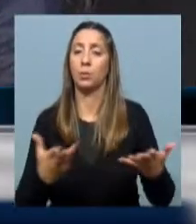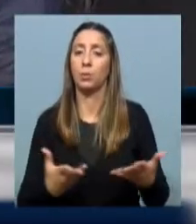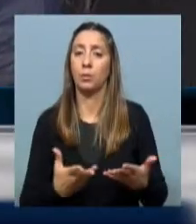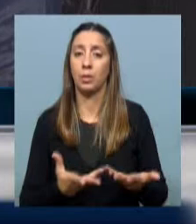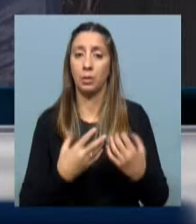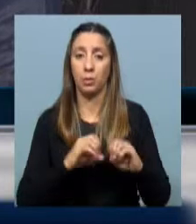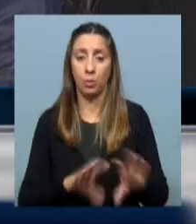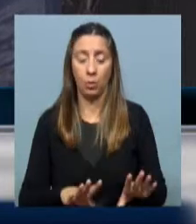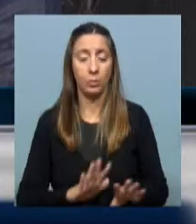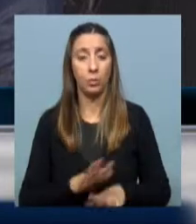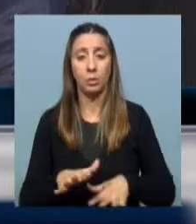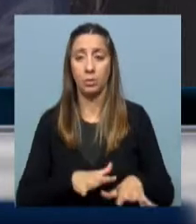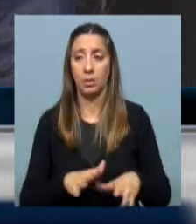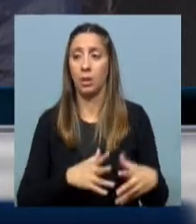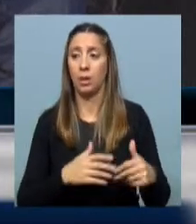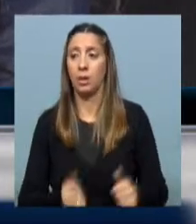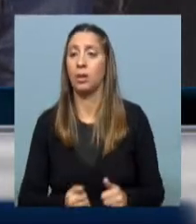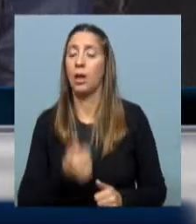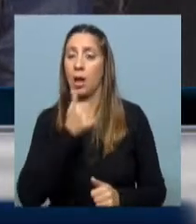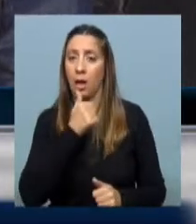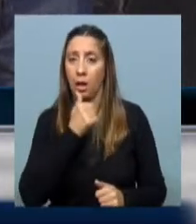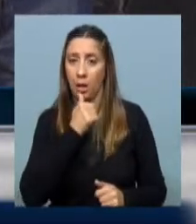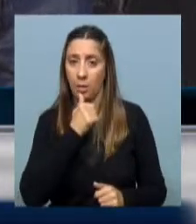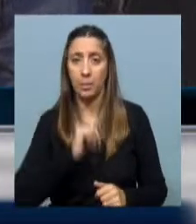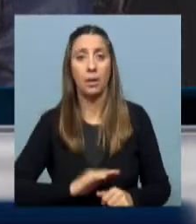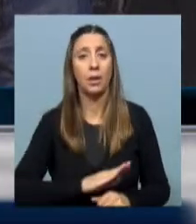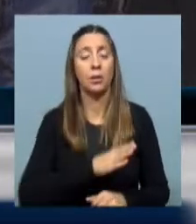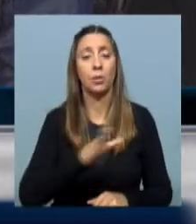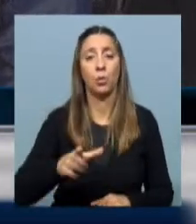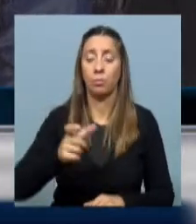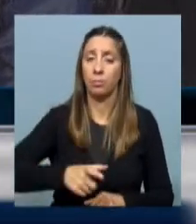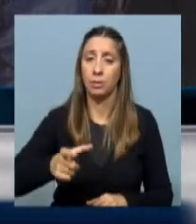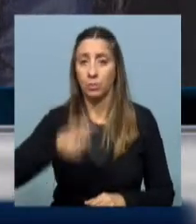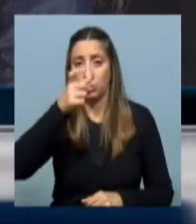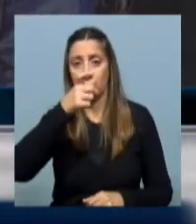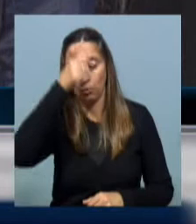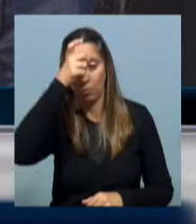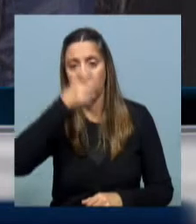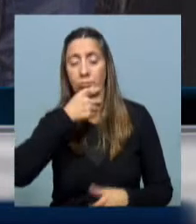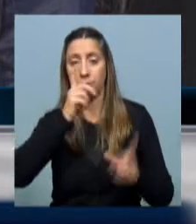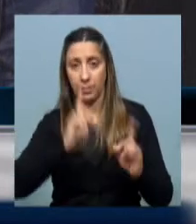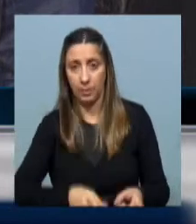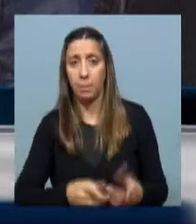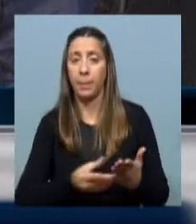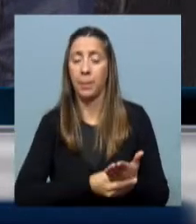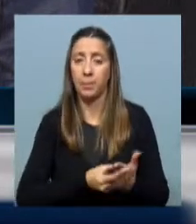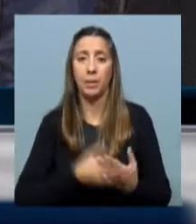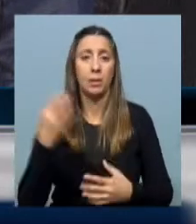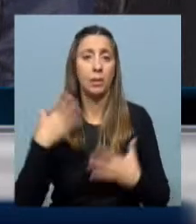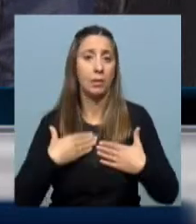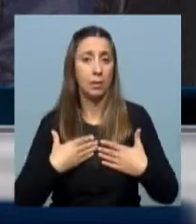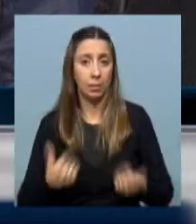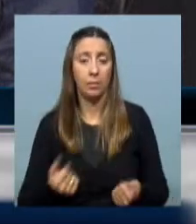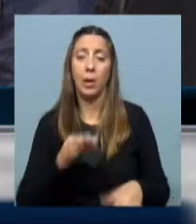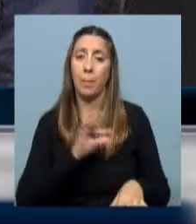minuto cero colaboró con la provisión de agua para todos los bomberos, después también para el Ministerio de Salud, para